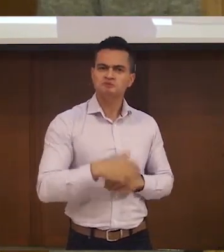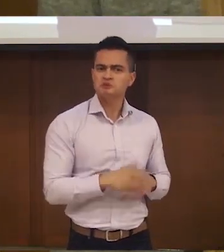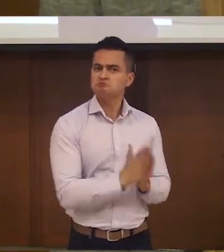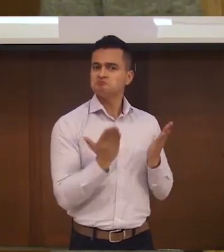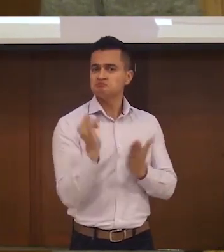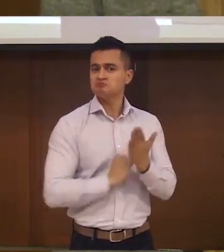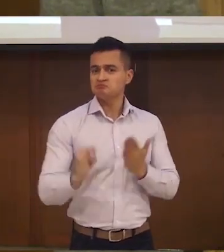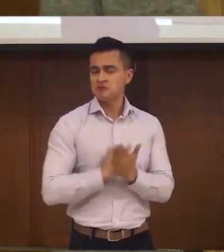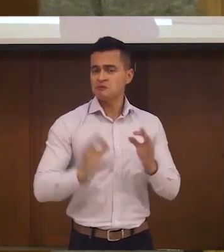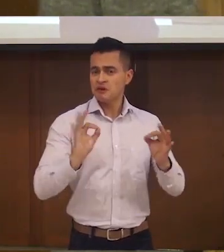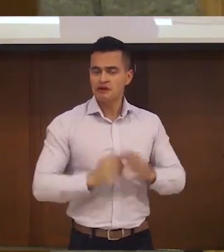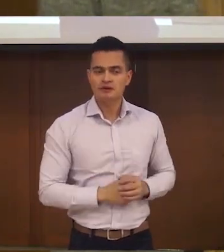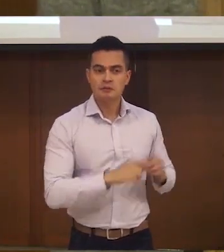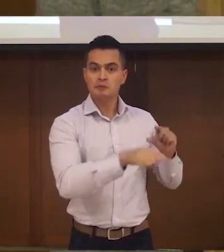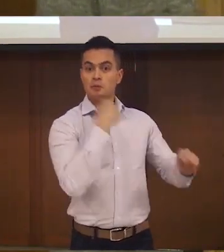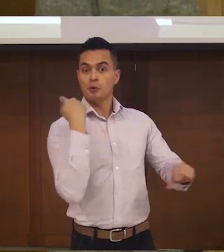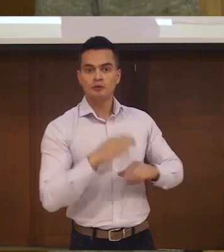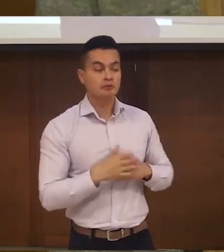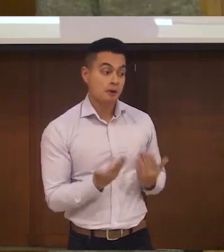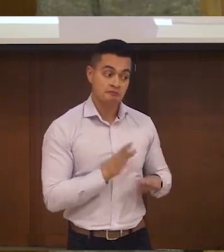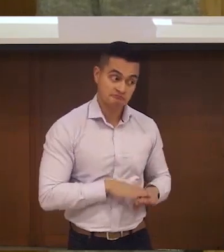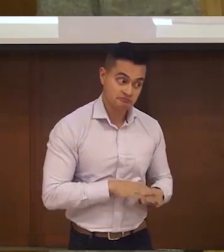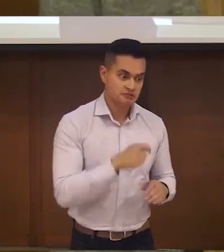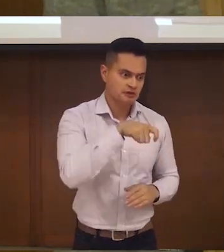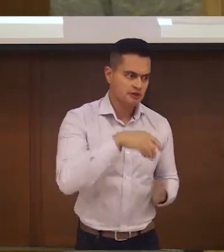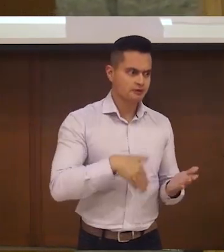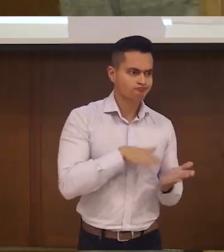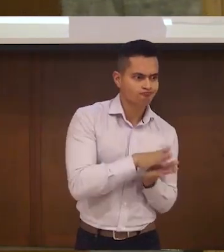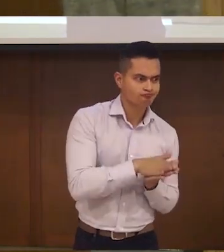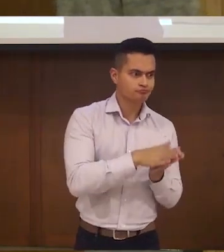necesitar mucha documentación.